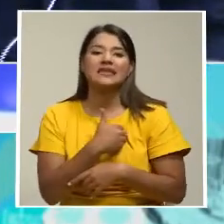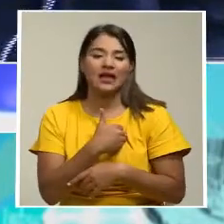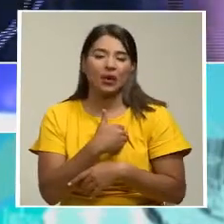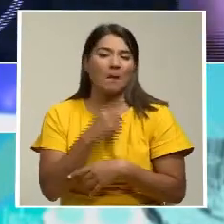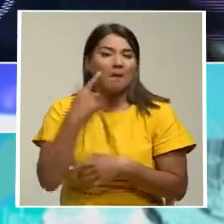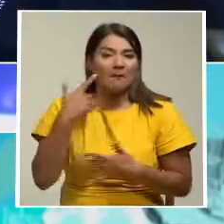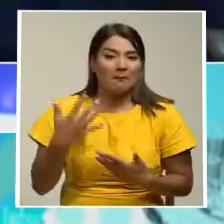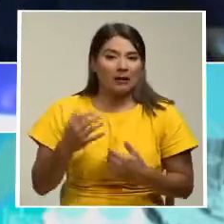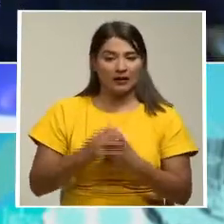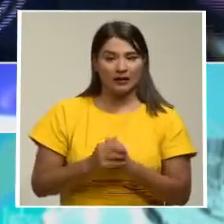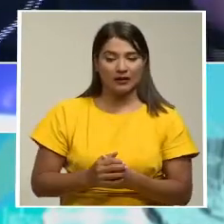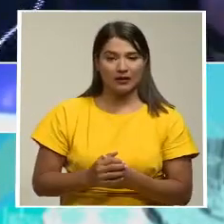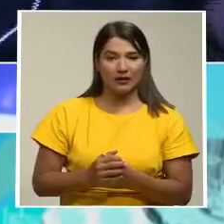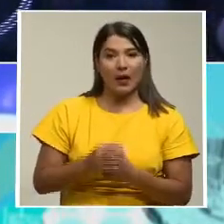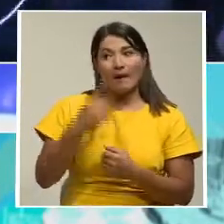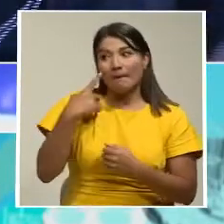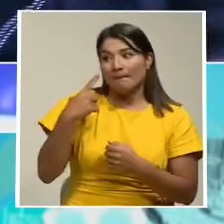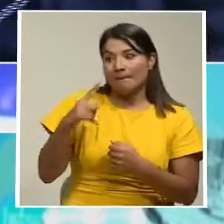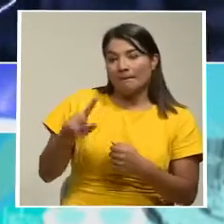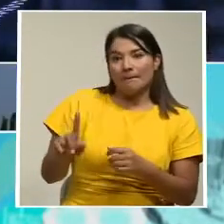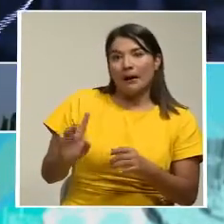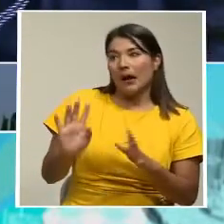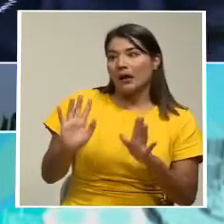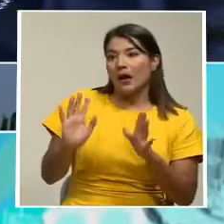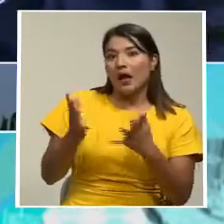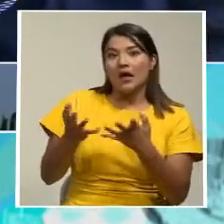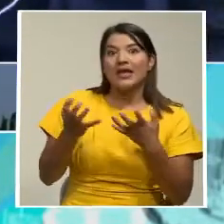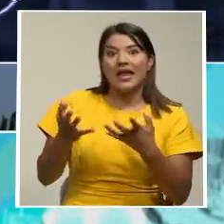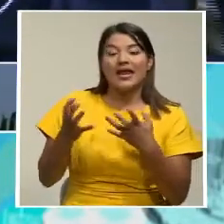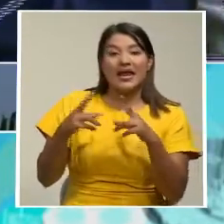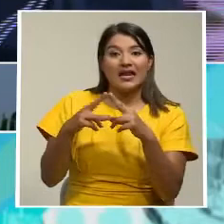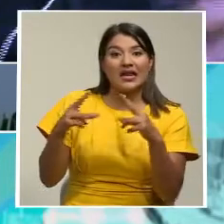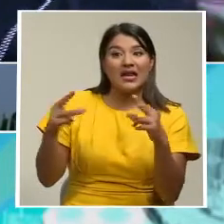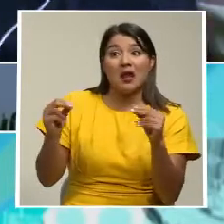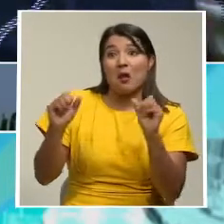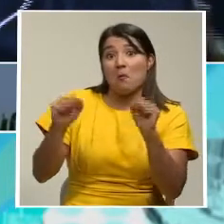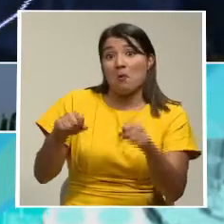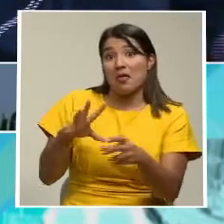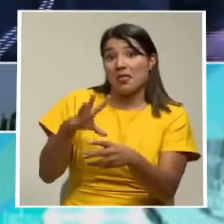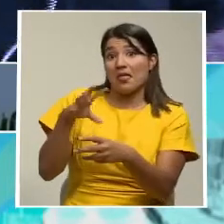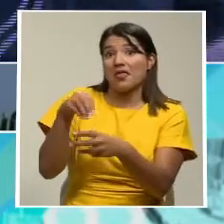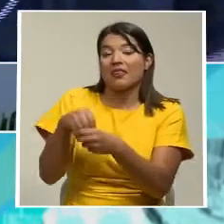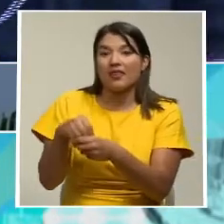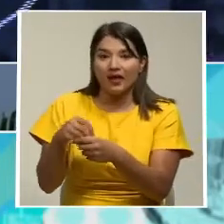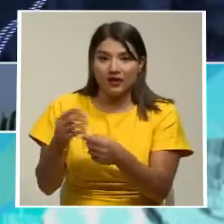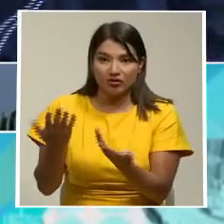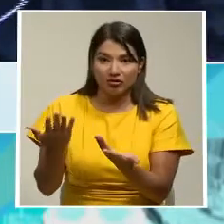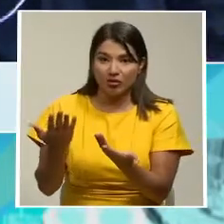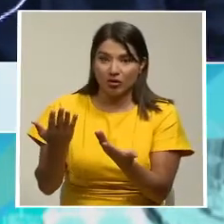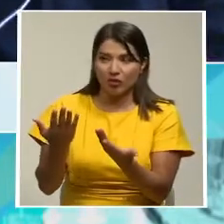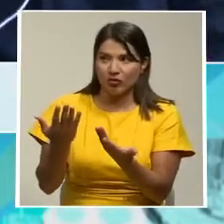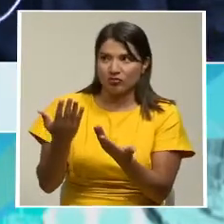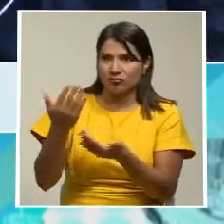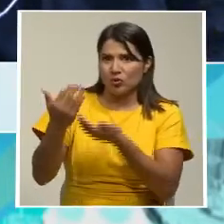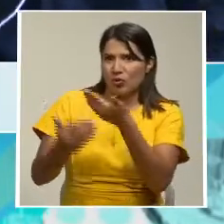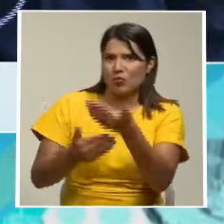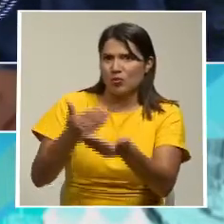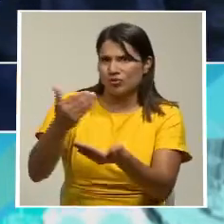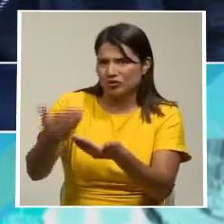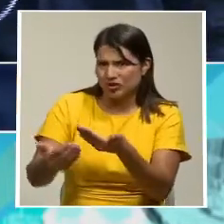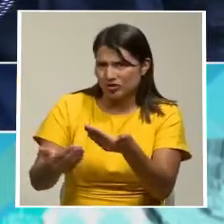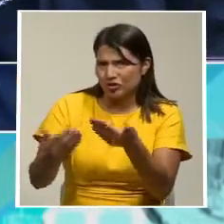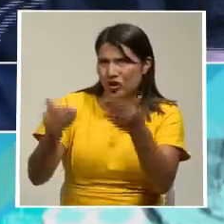supongo yo, pretender que Nicaragua forme parte de una carrera espacial inexistente para un país como el